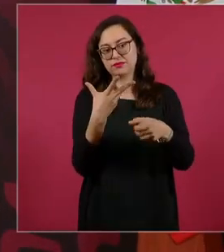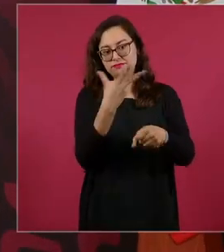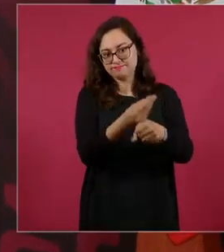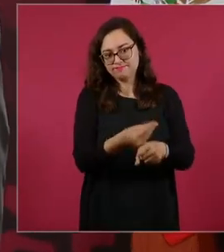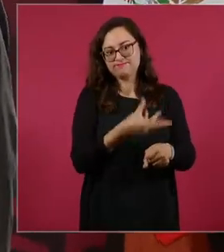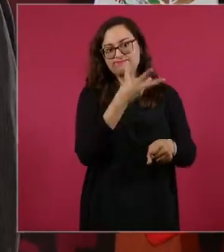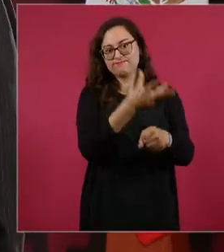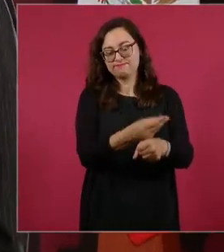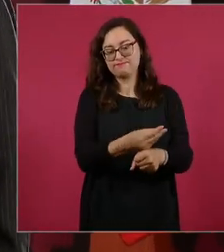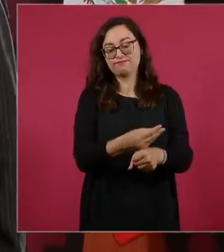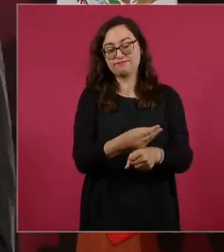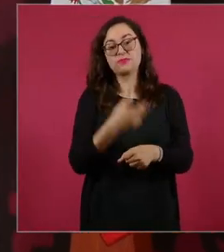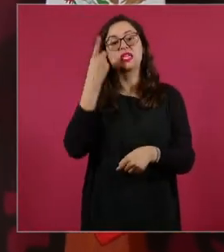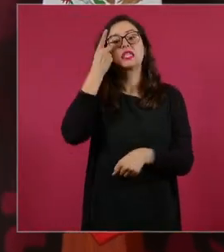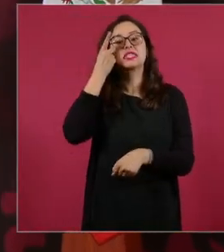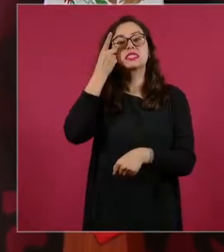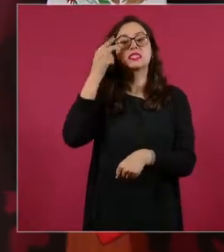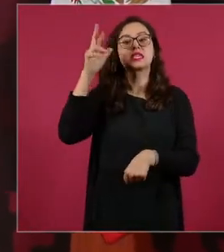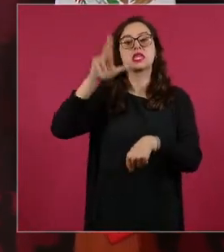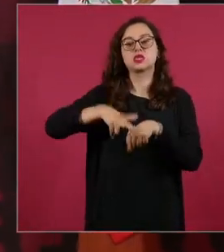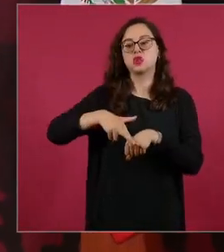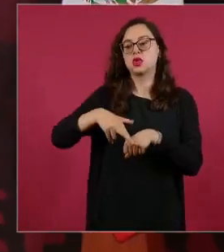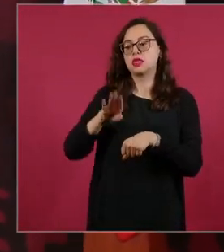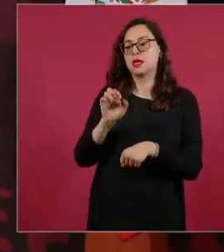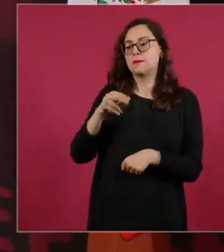el director de Banorte Carlos Han